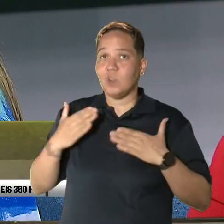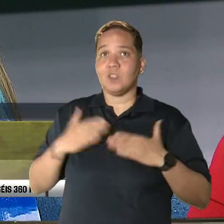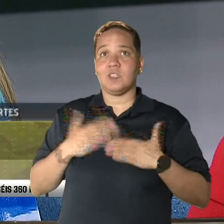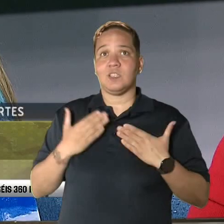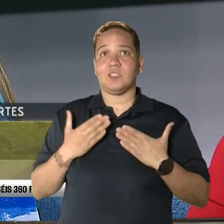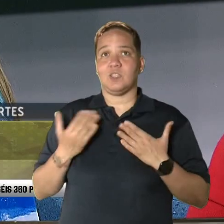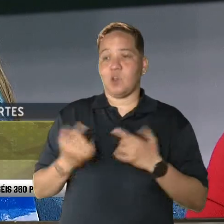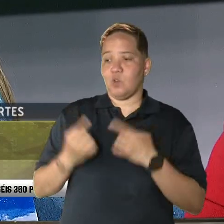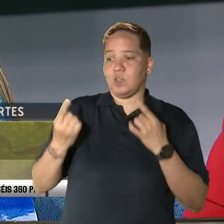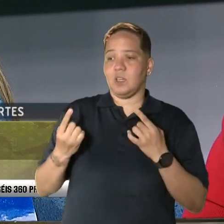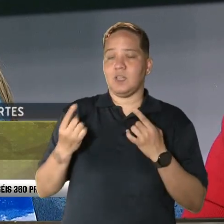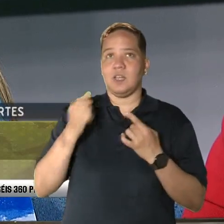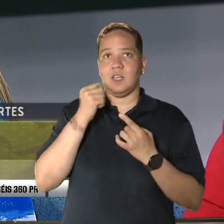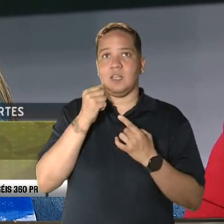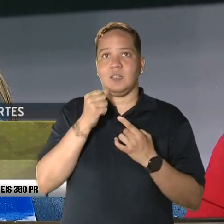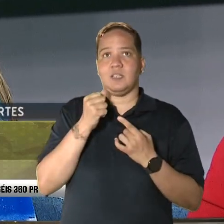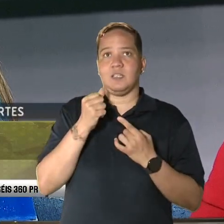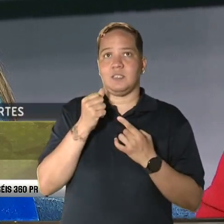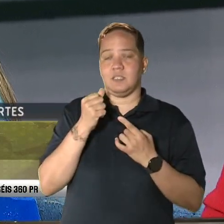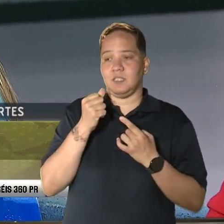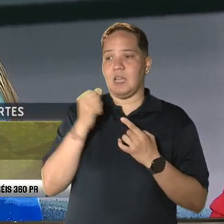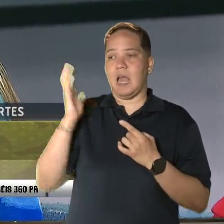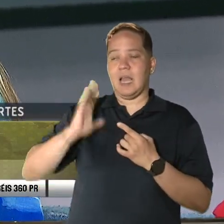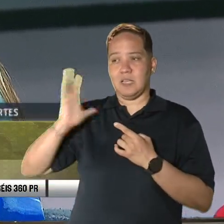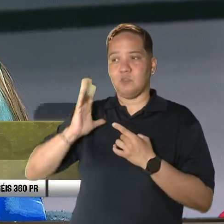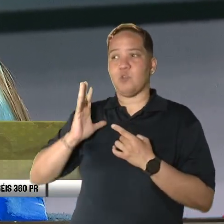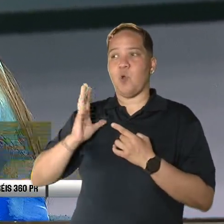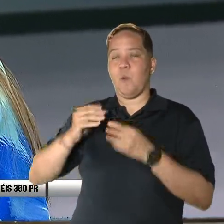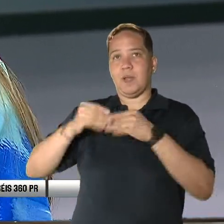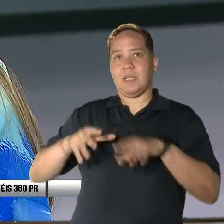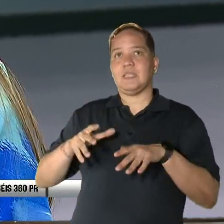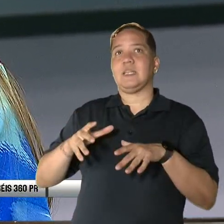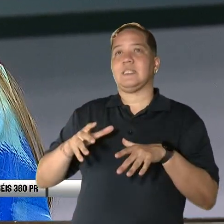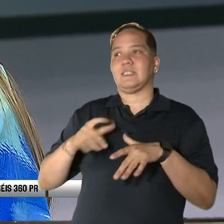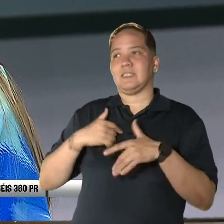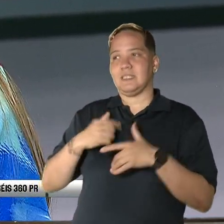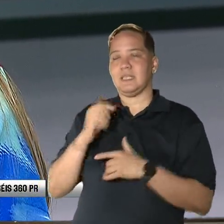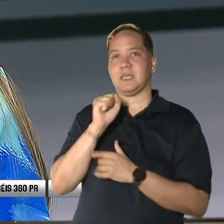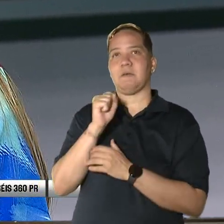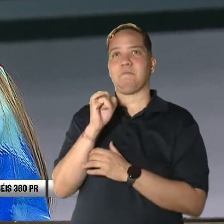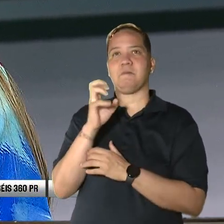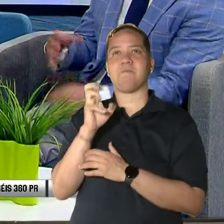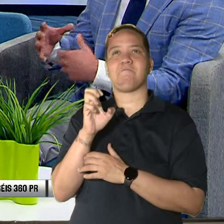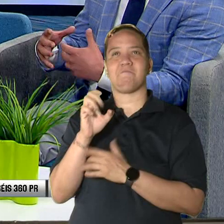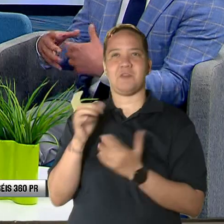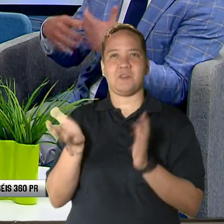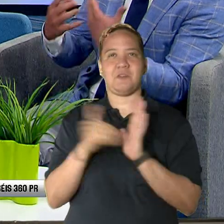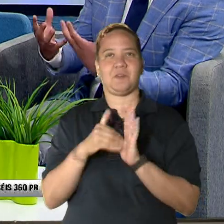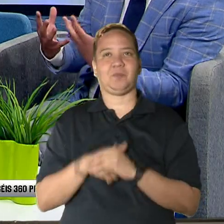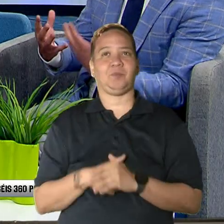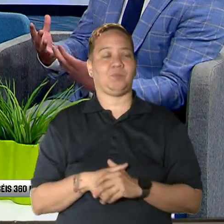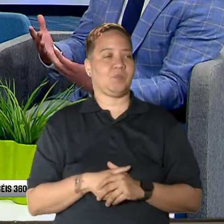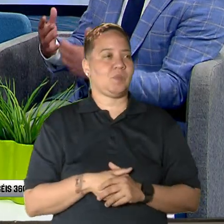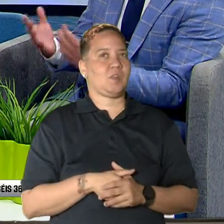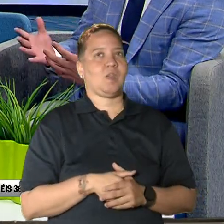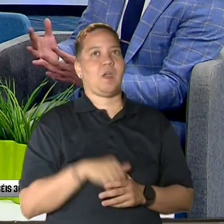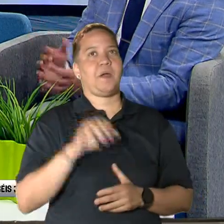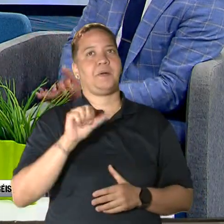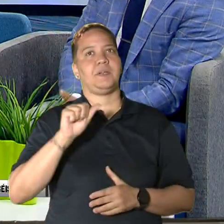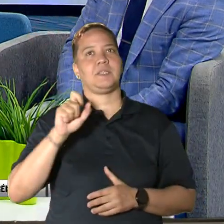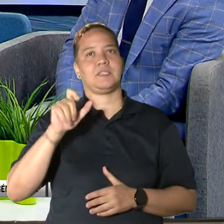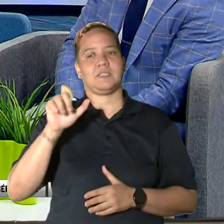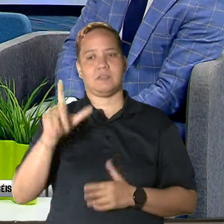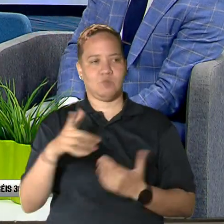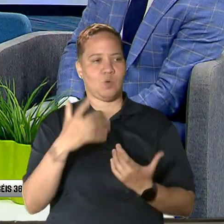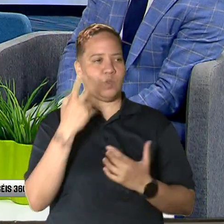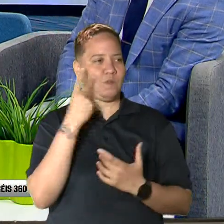una nena que hace unos cuantos años perdí contra ella o sea que fue revancha Qué bueno Axel para ti también ese momento cuando viste